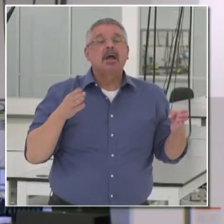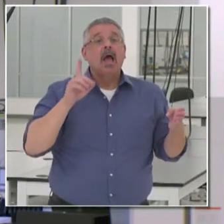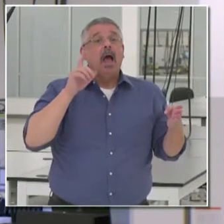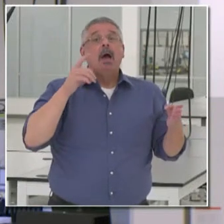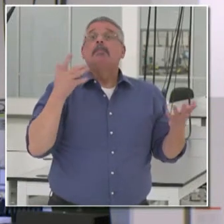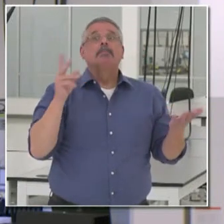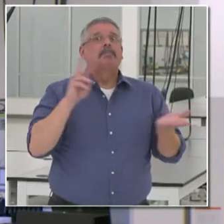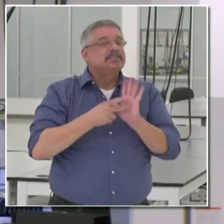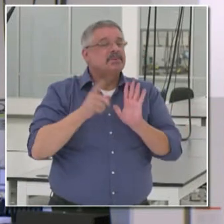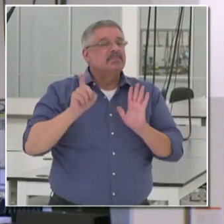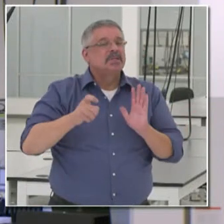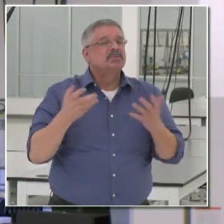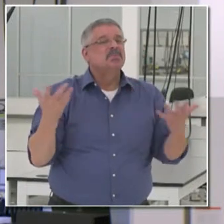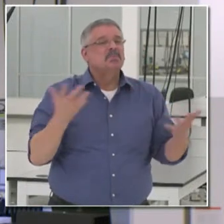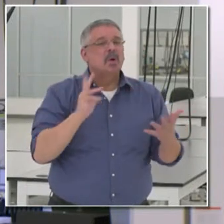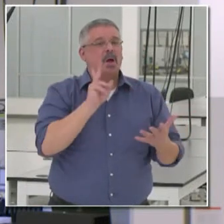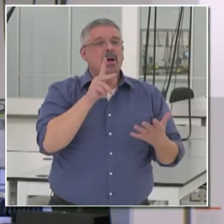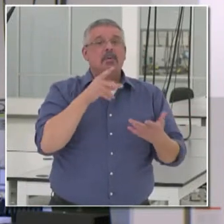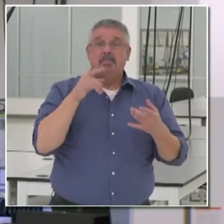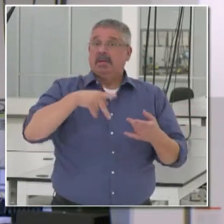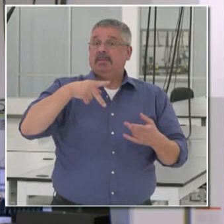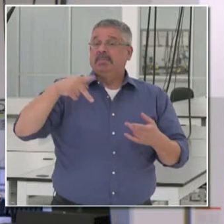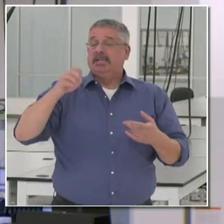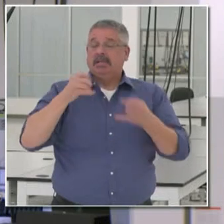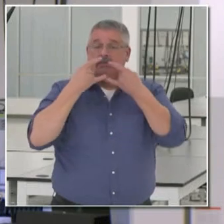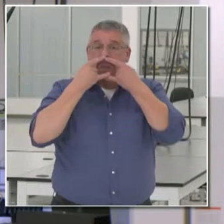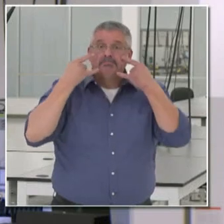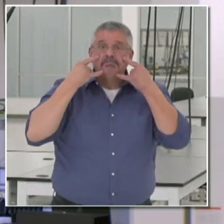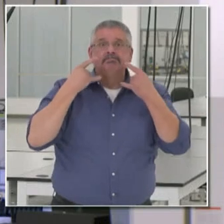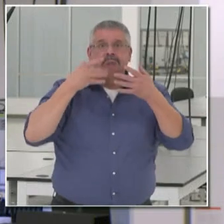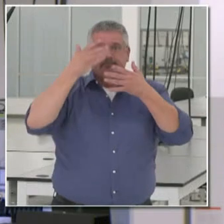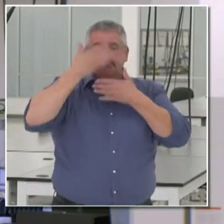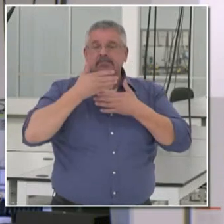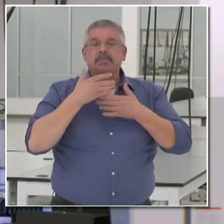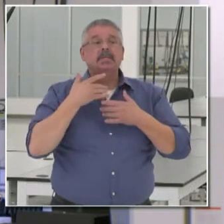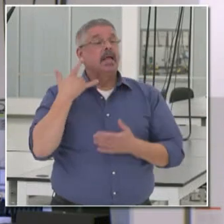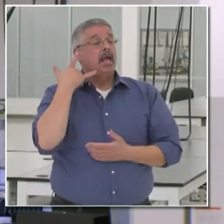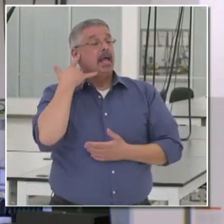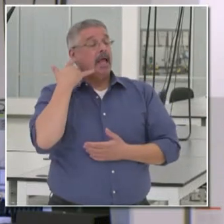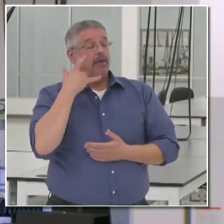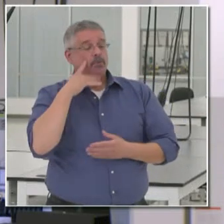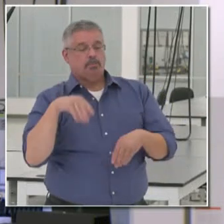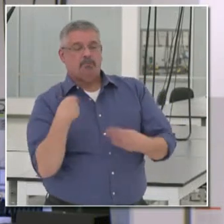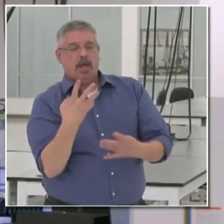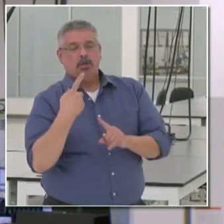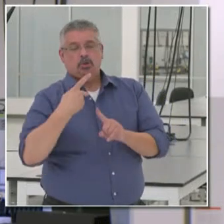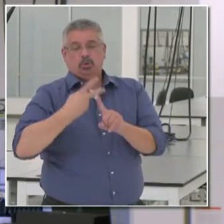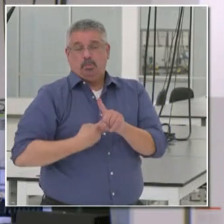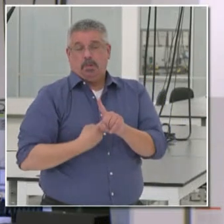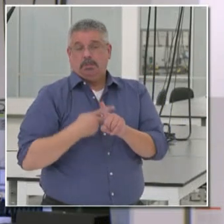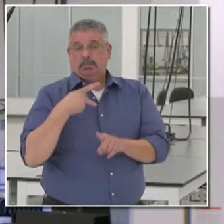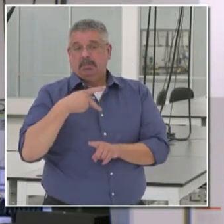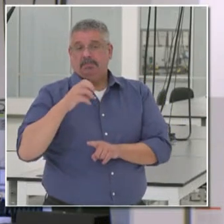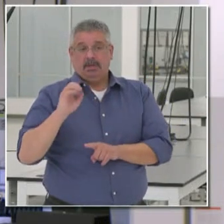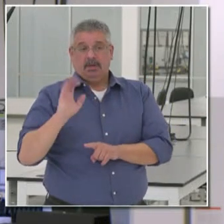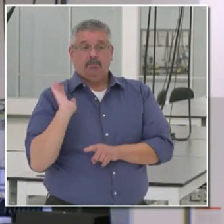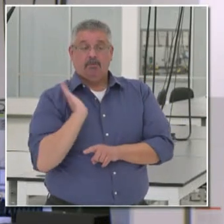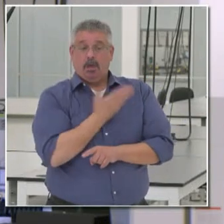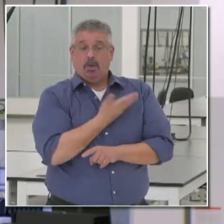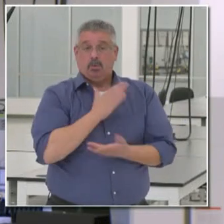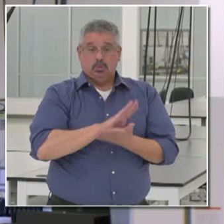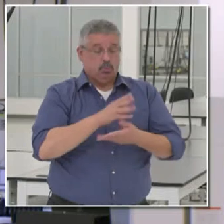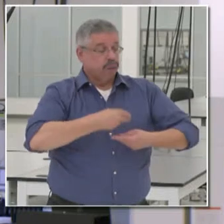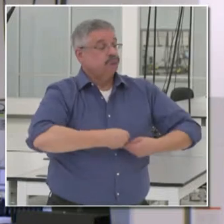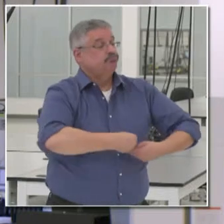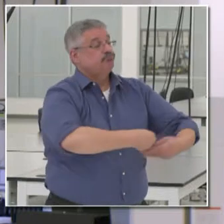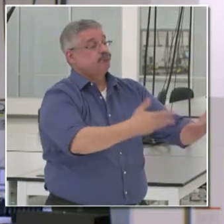tenemos que tener el equipo de protección personal apropiado el estado de california proporciona dos meses de equipo de